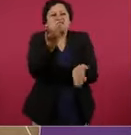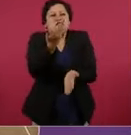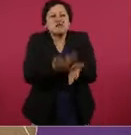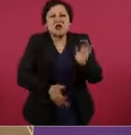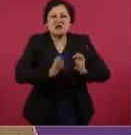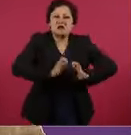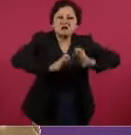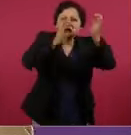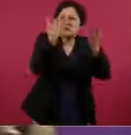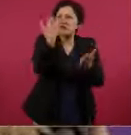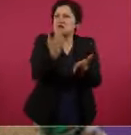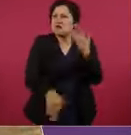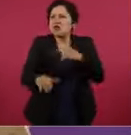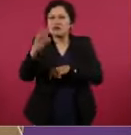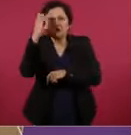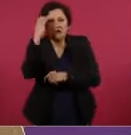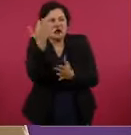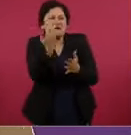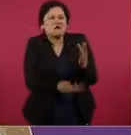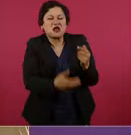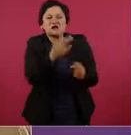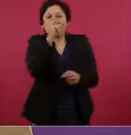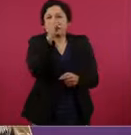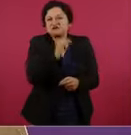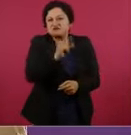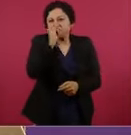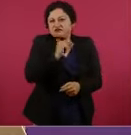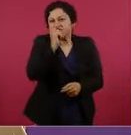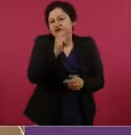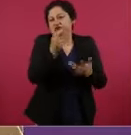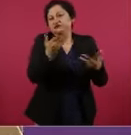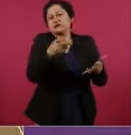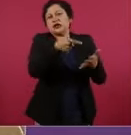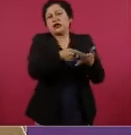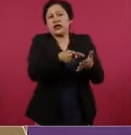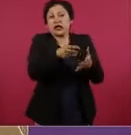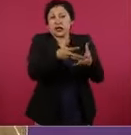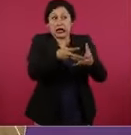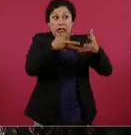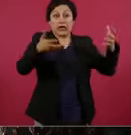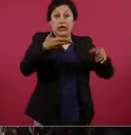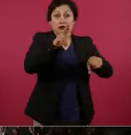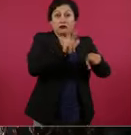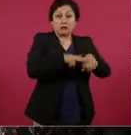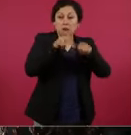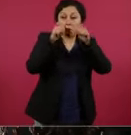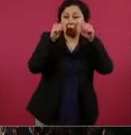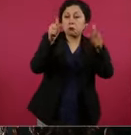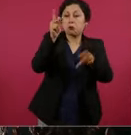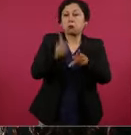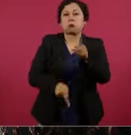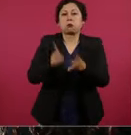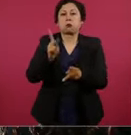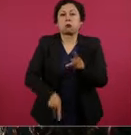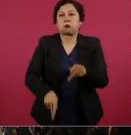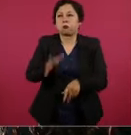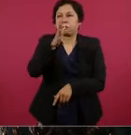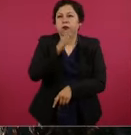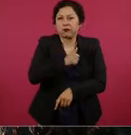la atención de manera completa, integral y con la calidad que merece la población que no cuenta con